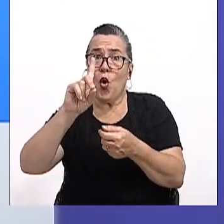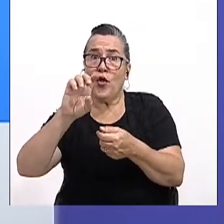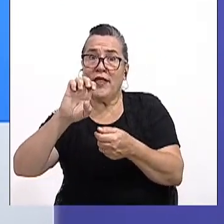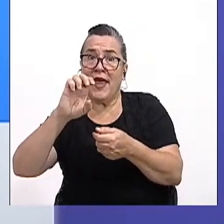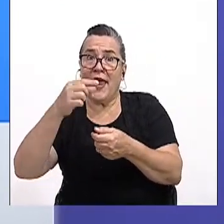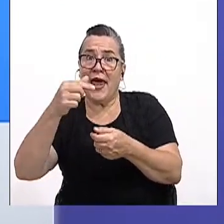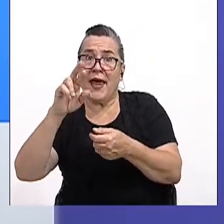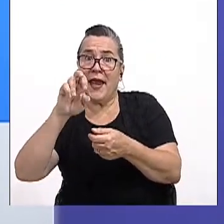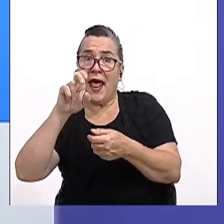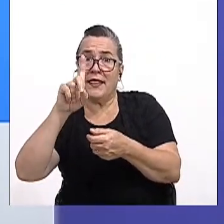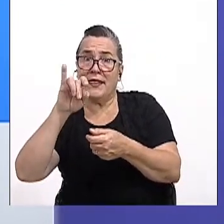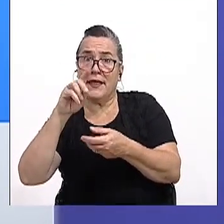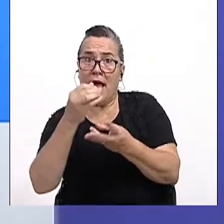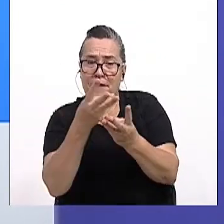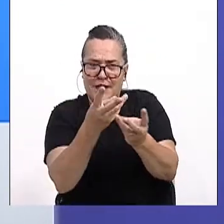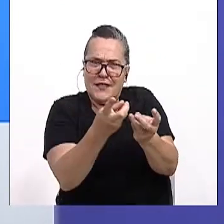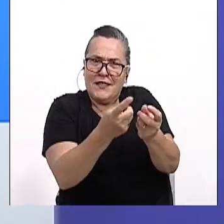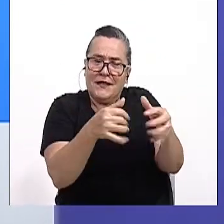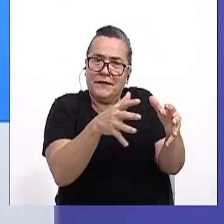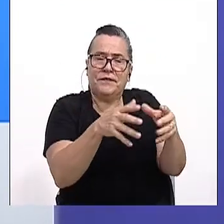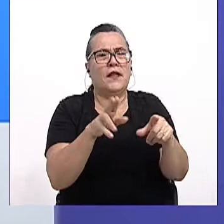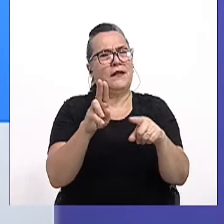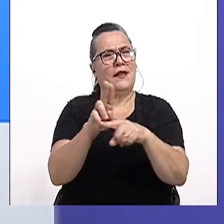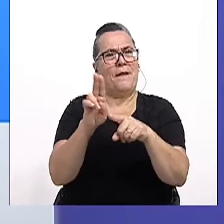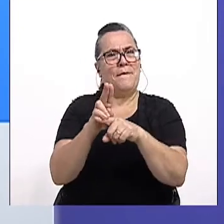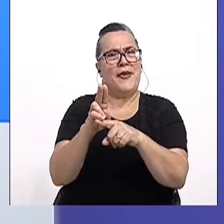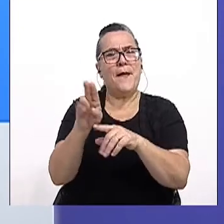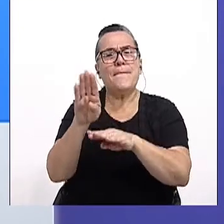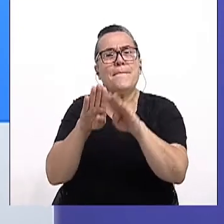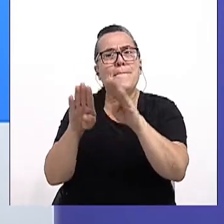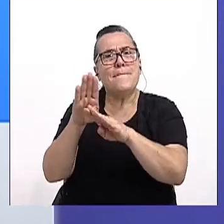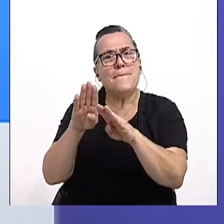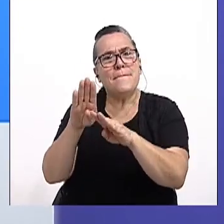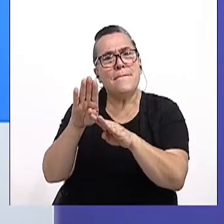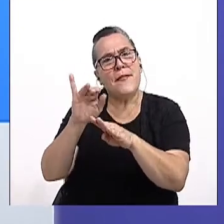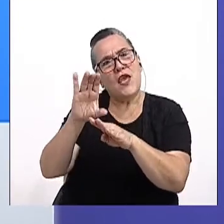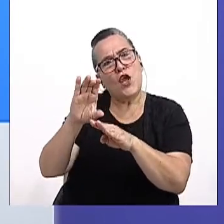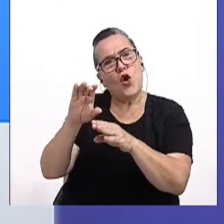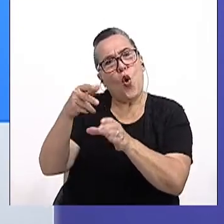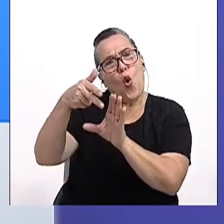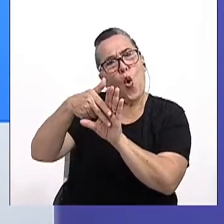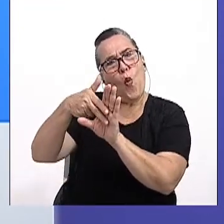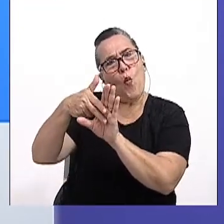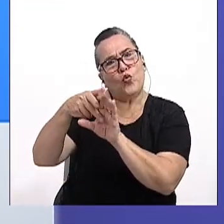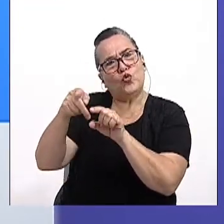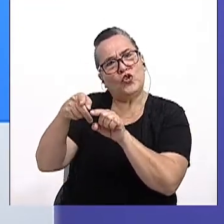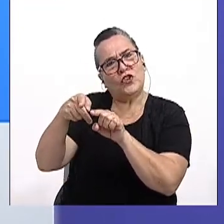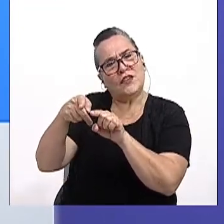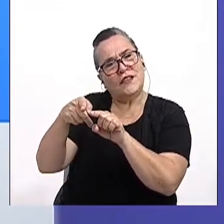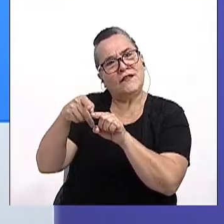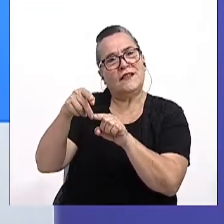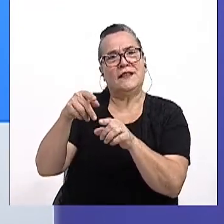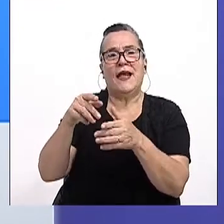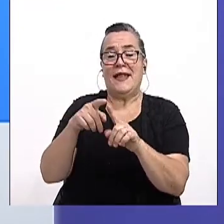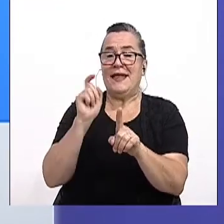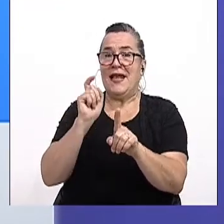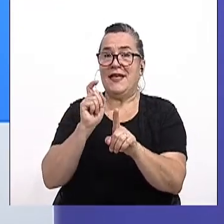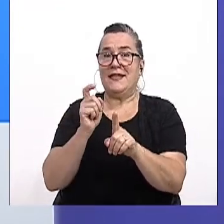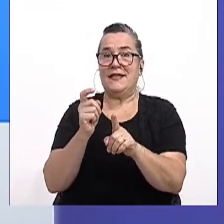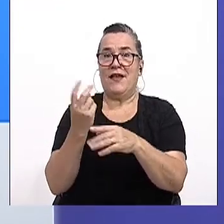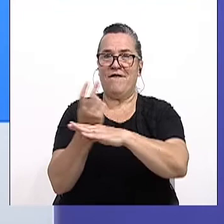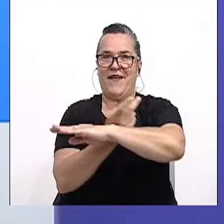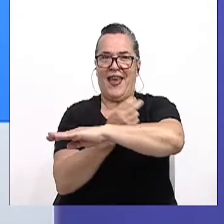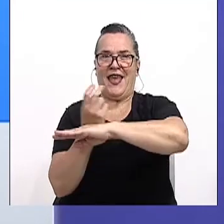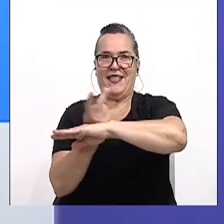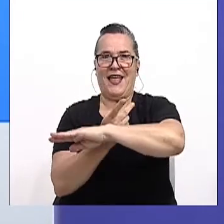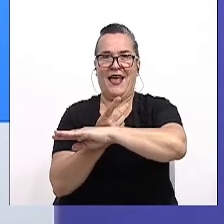También hablamos un poco de la obtención de los biocombustibles a partir de vegetales. Así